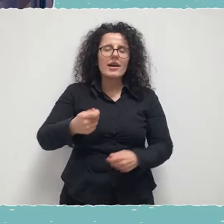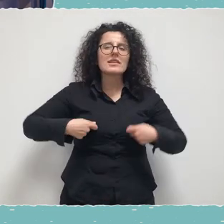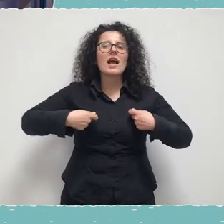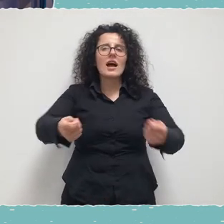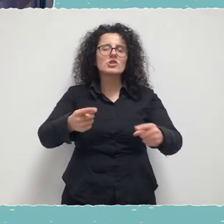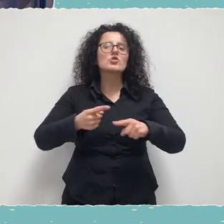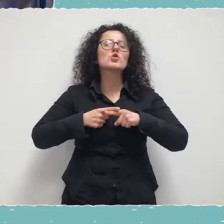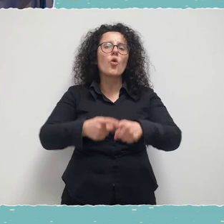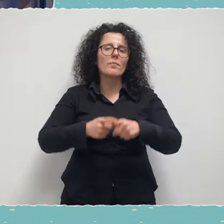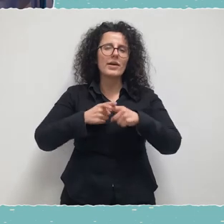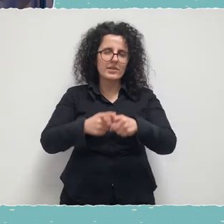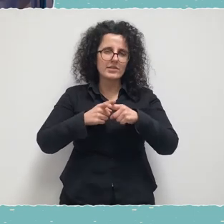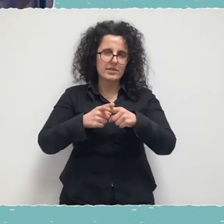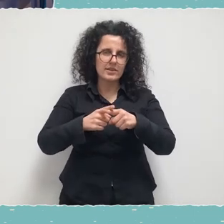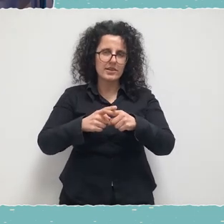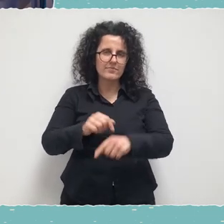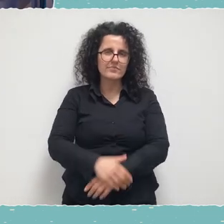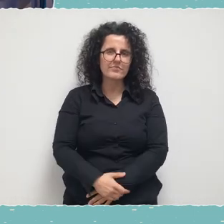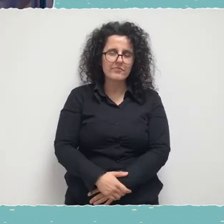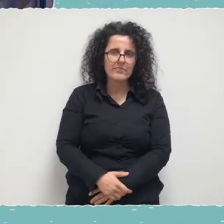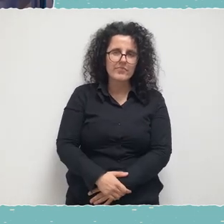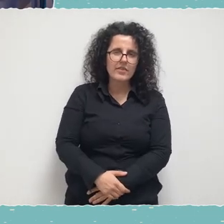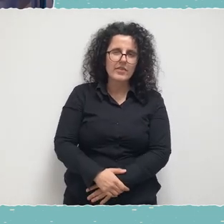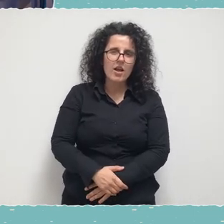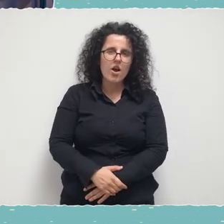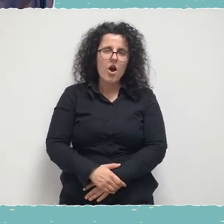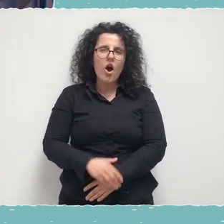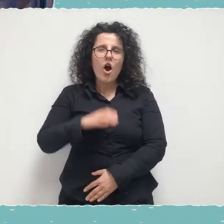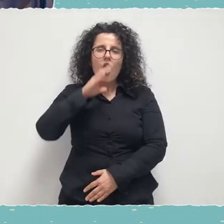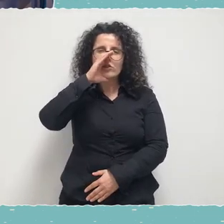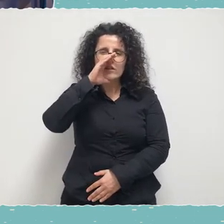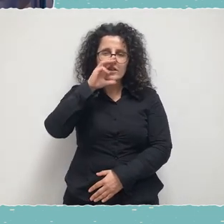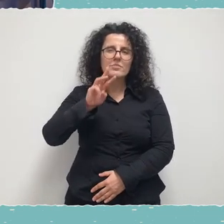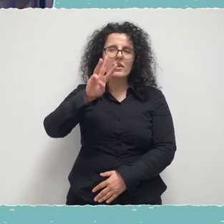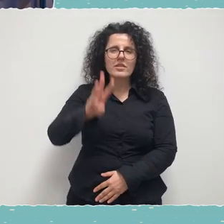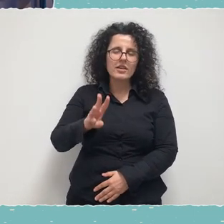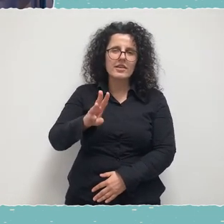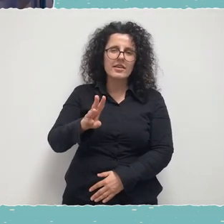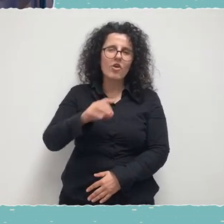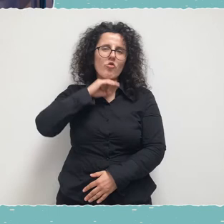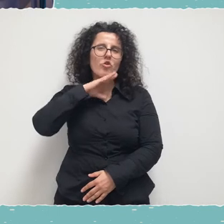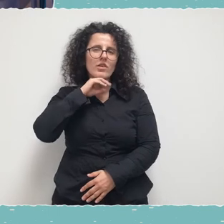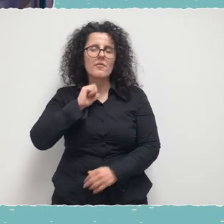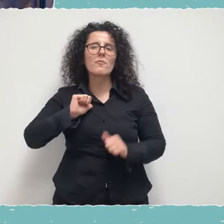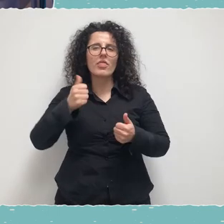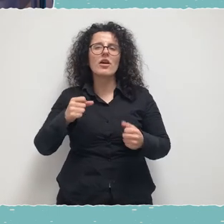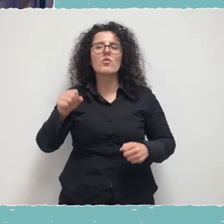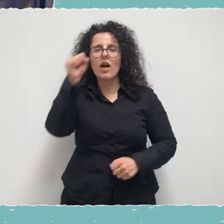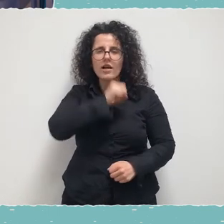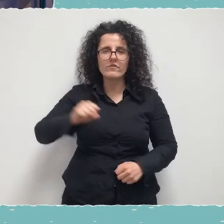Porque ademais así compartían gastos, claro, home. E moi contentos os